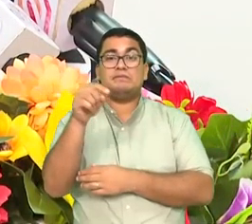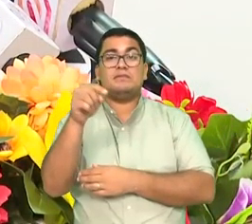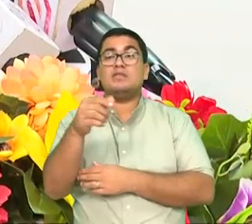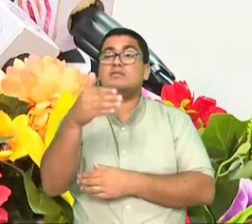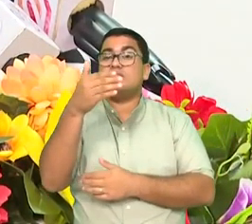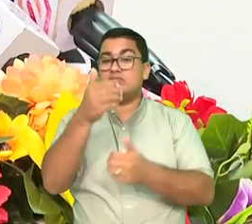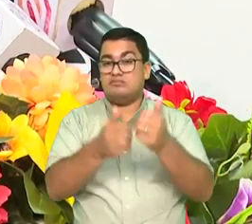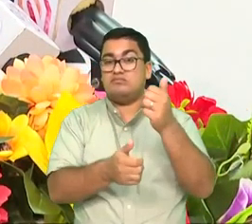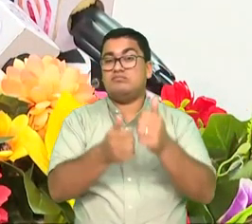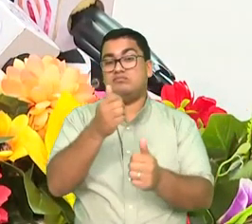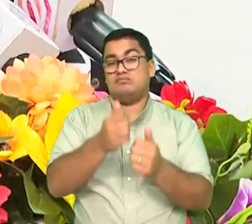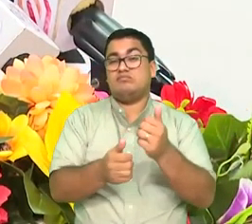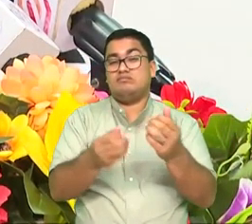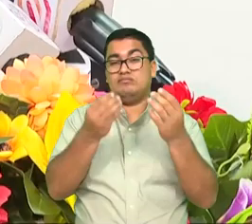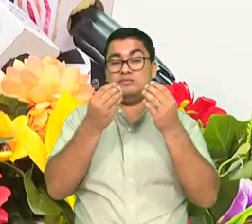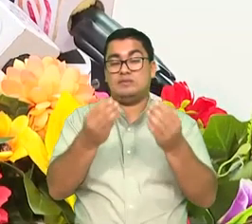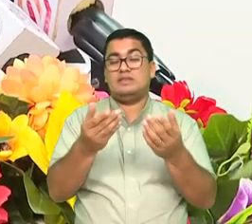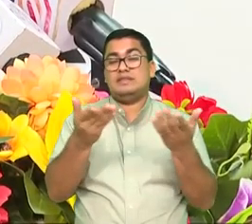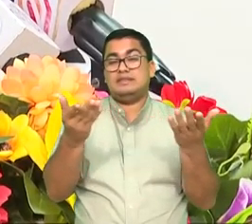daños considerables